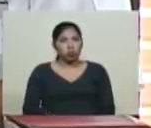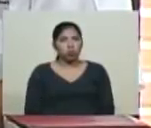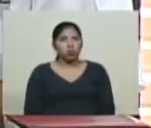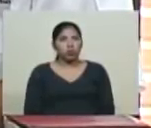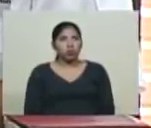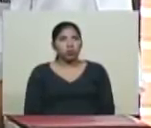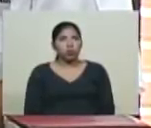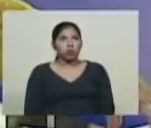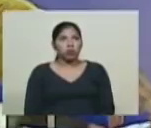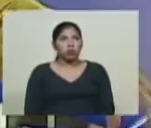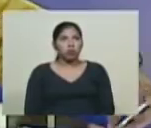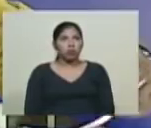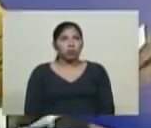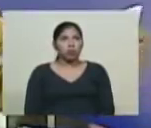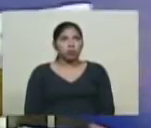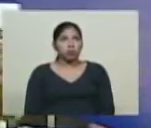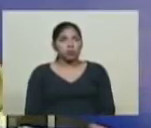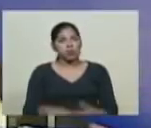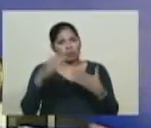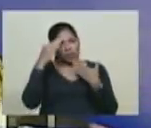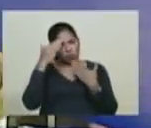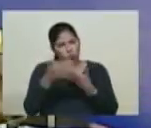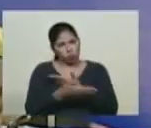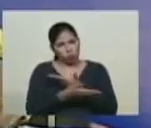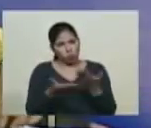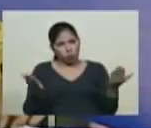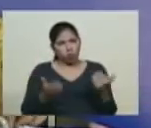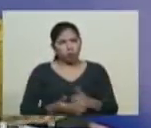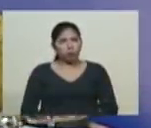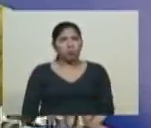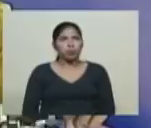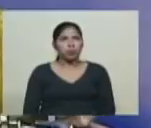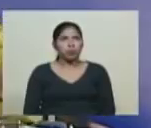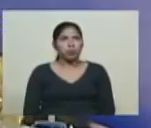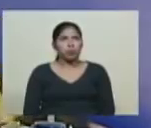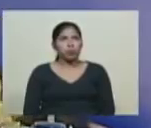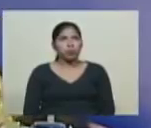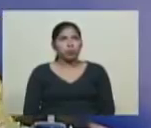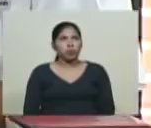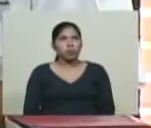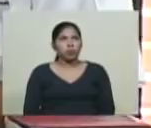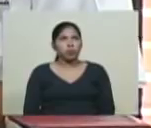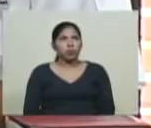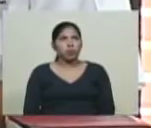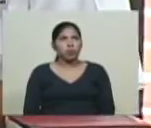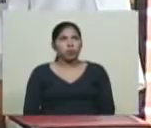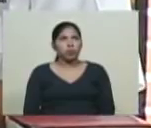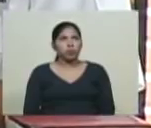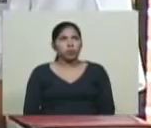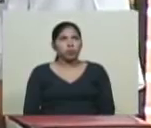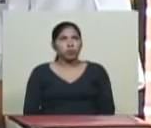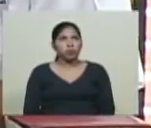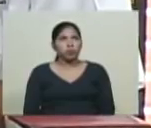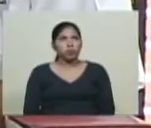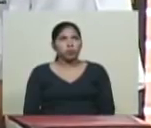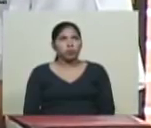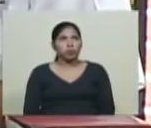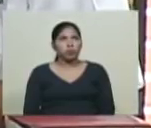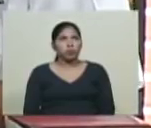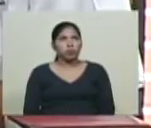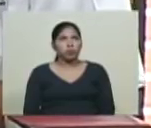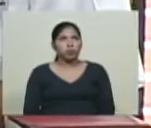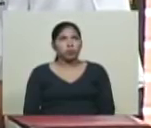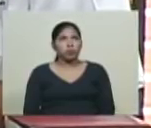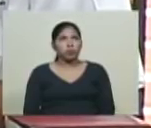saludo a la gente de La Sabana, ¿vale? Por allá. Es decir, mire, venimos dando de fuerza a la salud, la orden suya, de montarnos